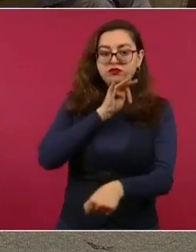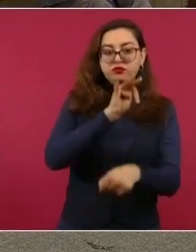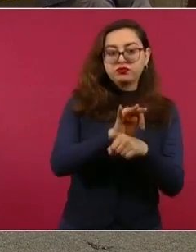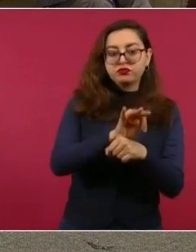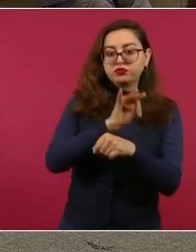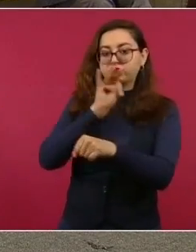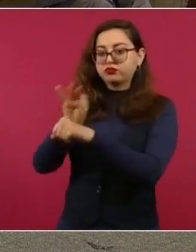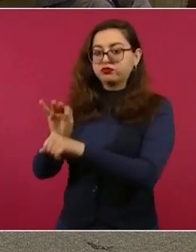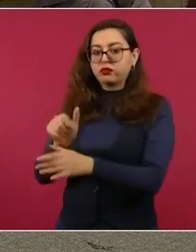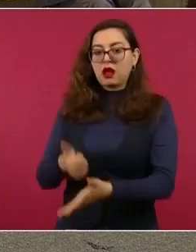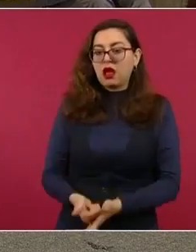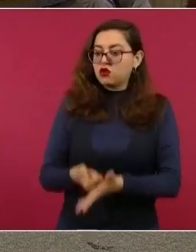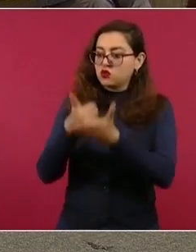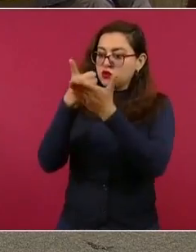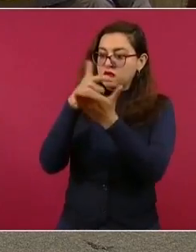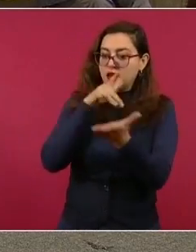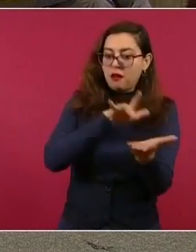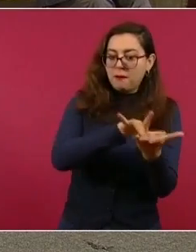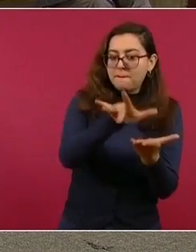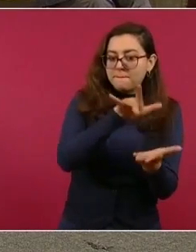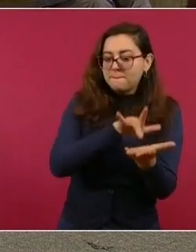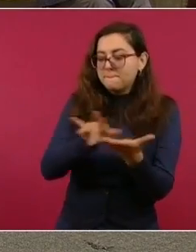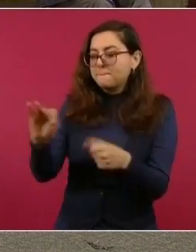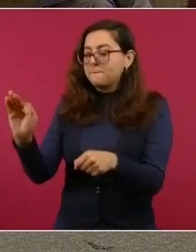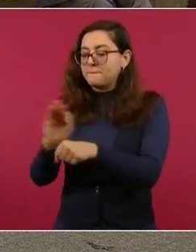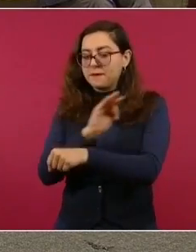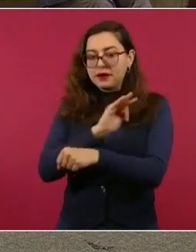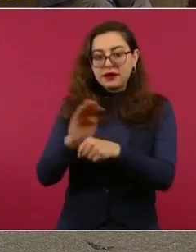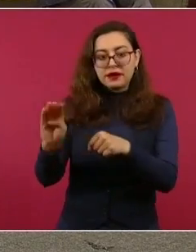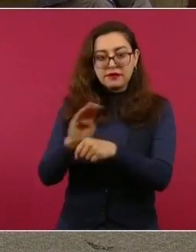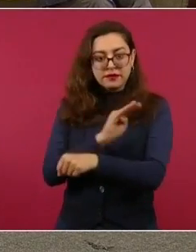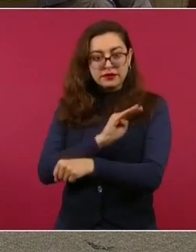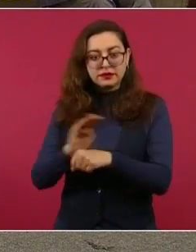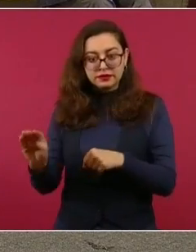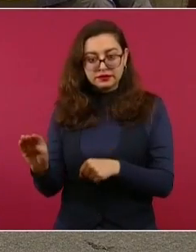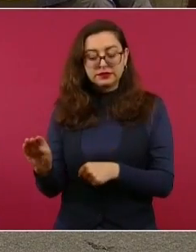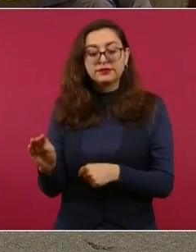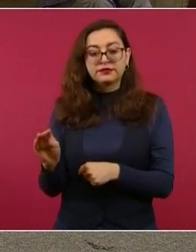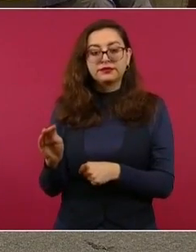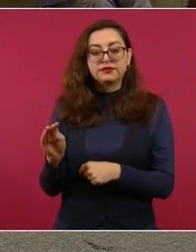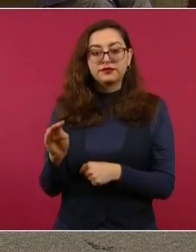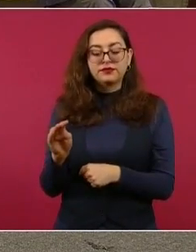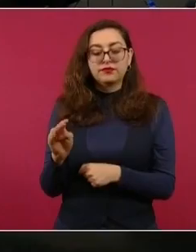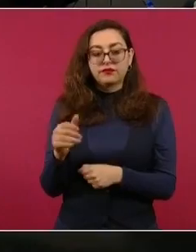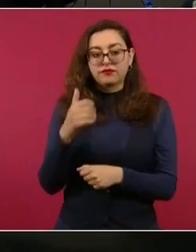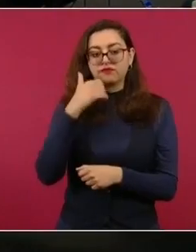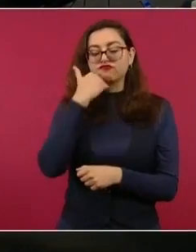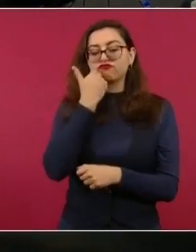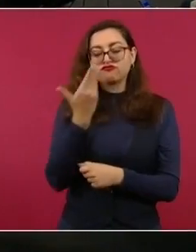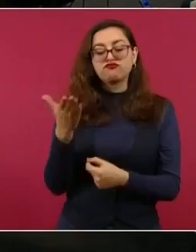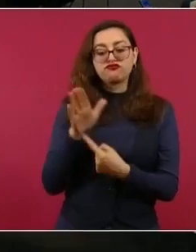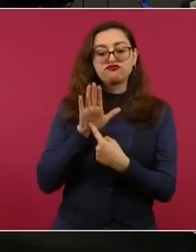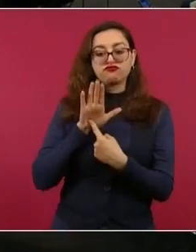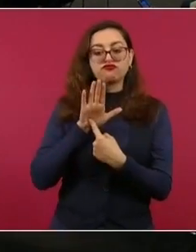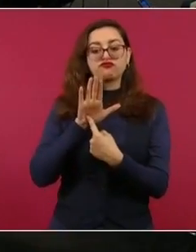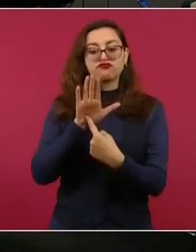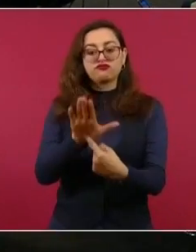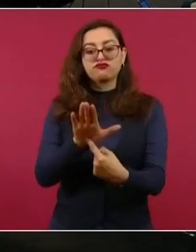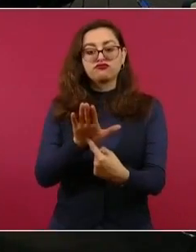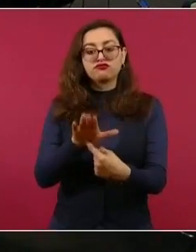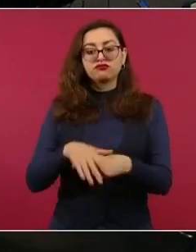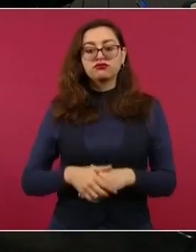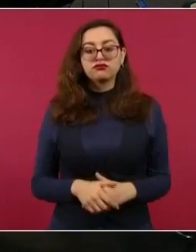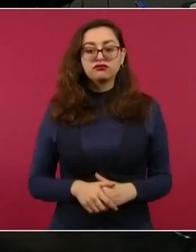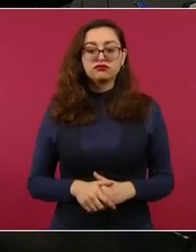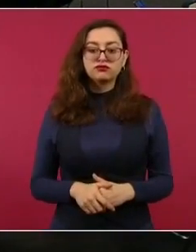porque pues todos los que viven